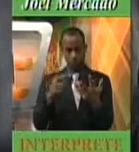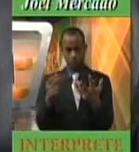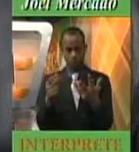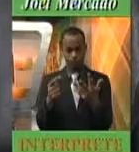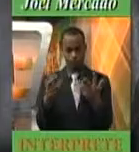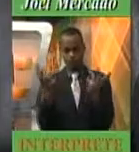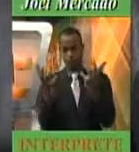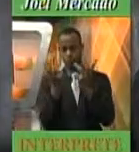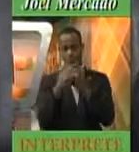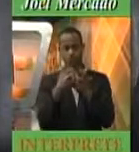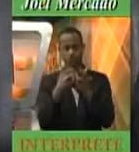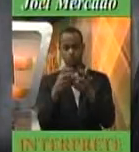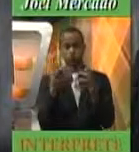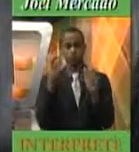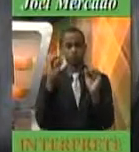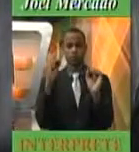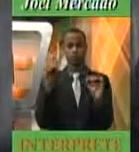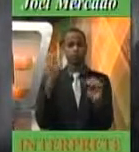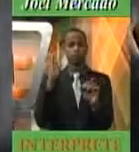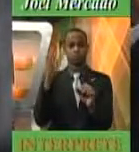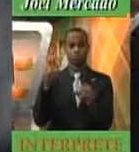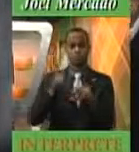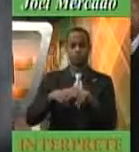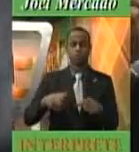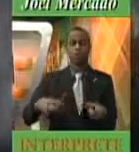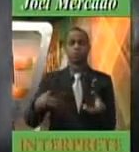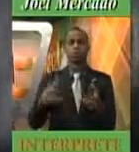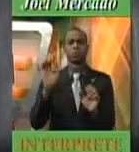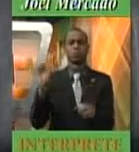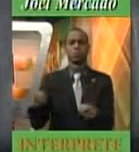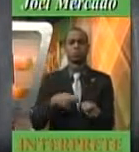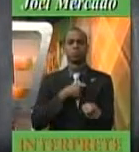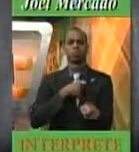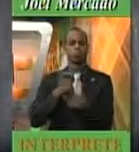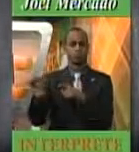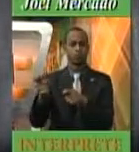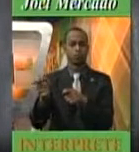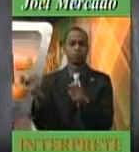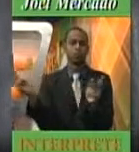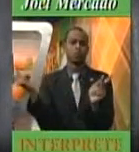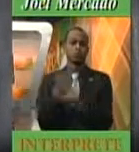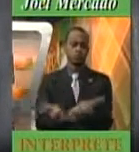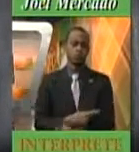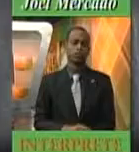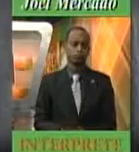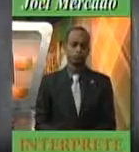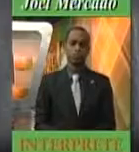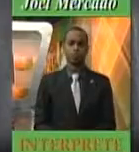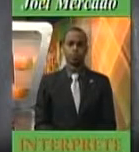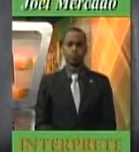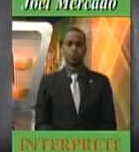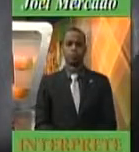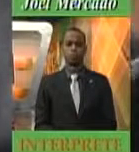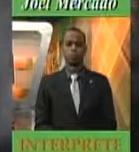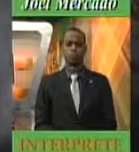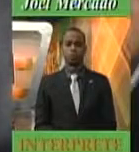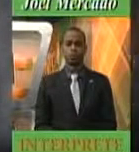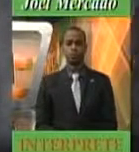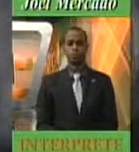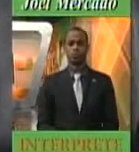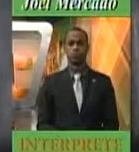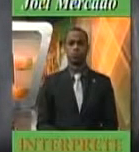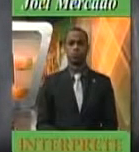no se lleva, la silla en vez de bienestar te puede ocasionar a ti malestar, te puede